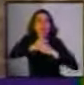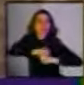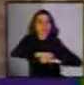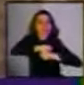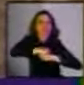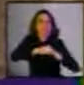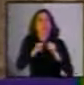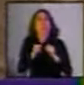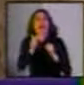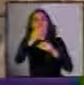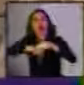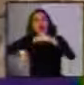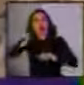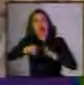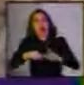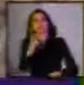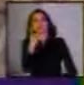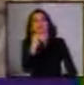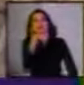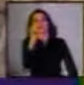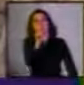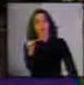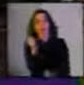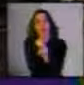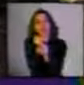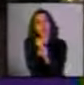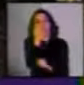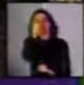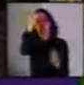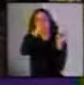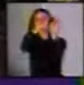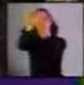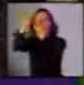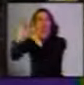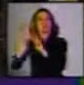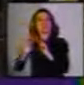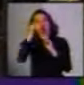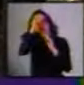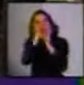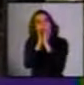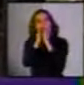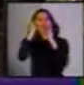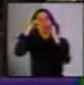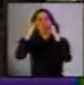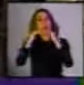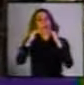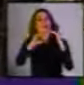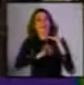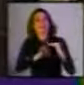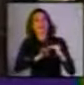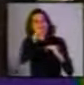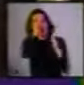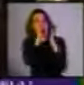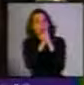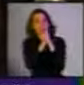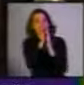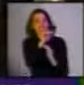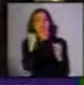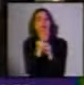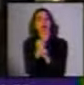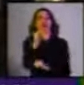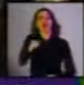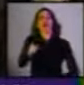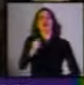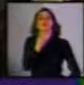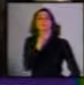Casi 150 personas trabajan minuciosamente en la famosa restauración de la Catedral de Santiago, una iglesia que fue mandada a construir por